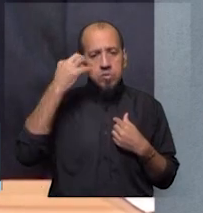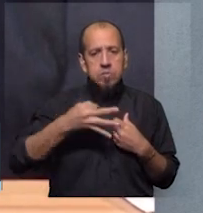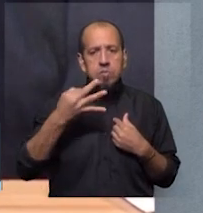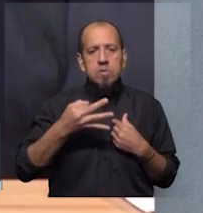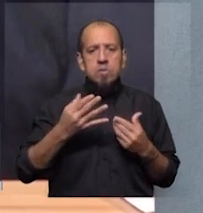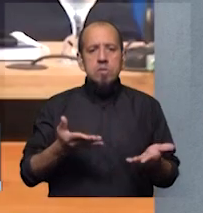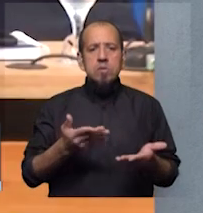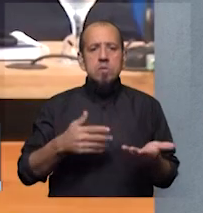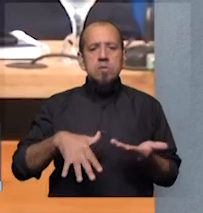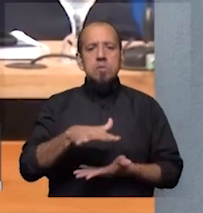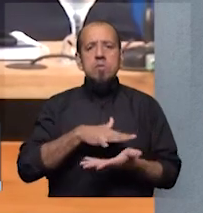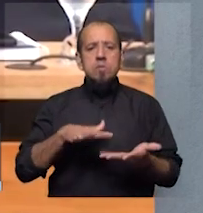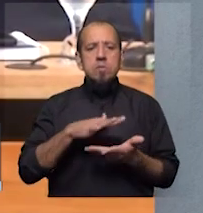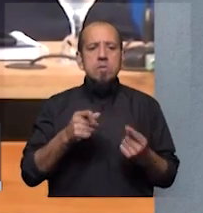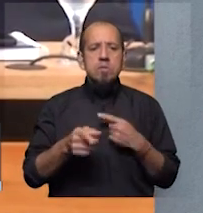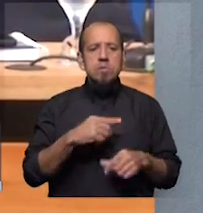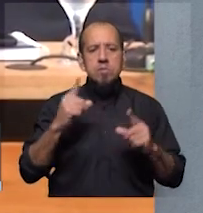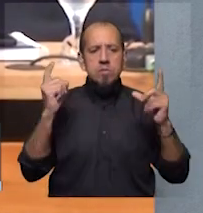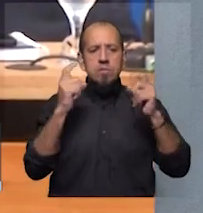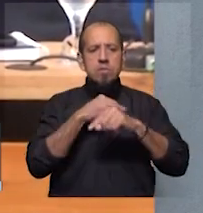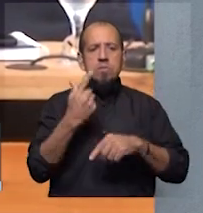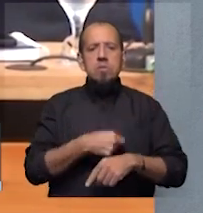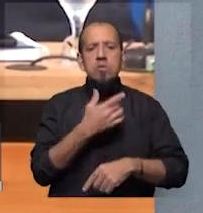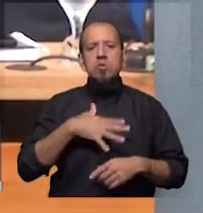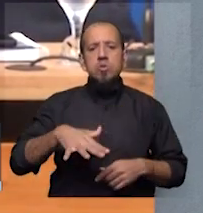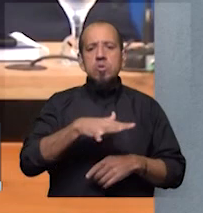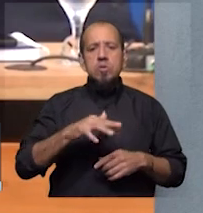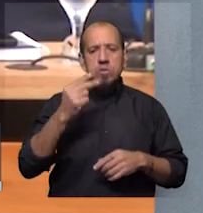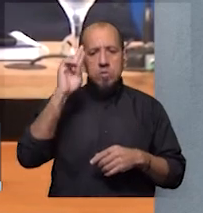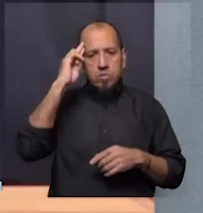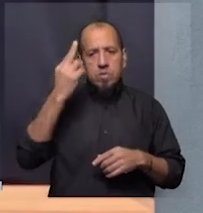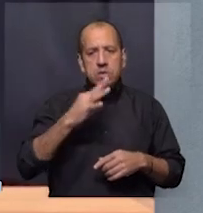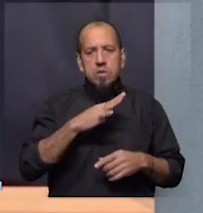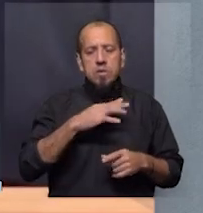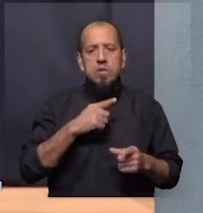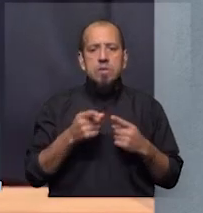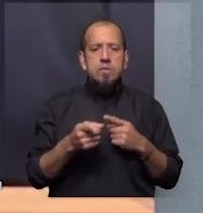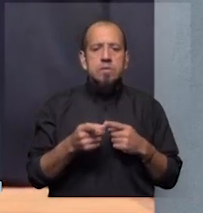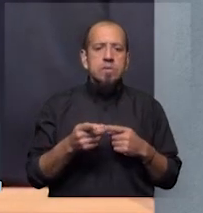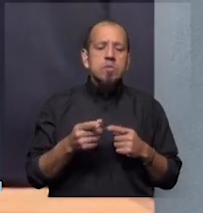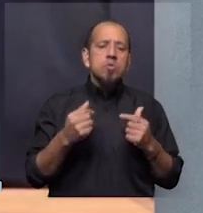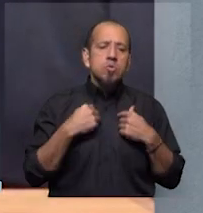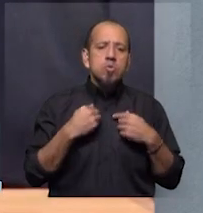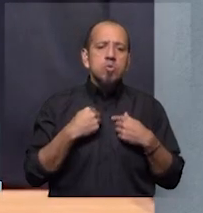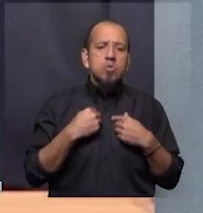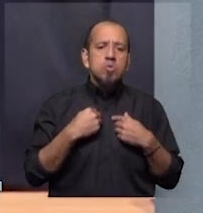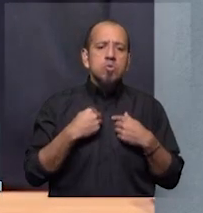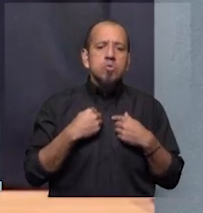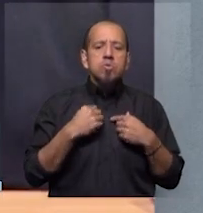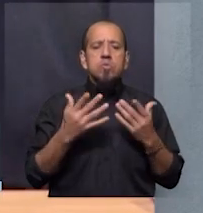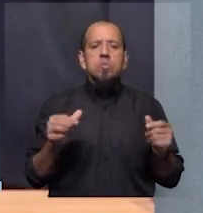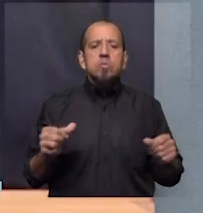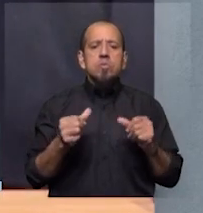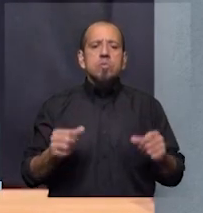situación dura para la sociedad uruguaya que sucedan estas cosas hemos tenido y vamos a tener un despliegue